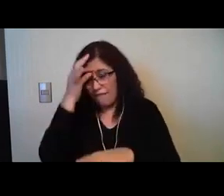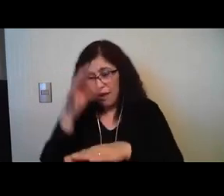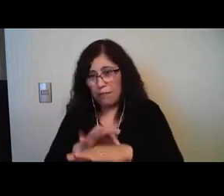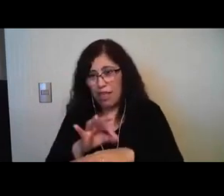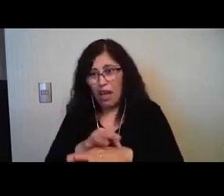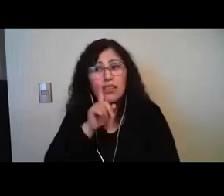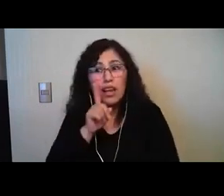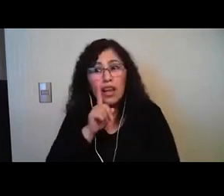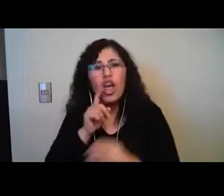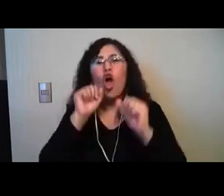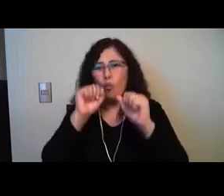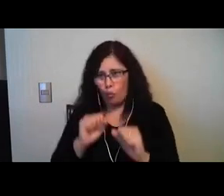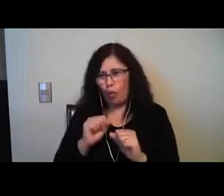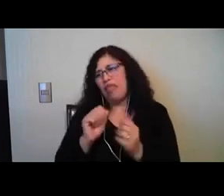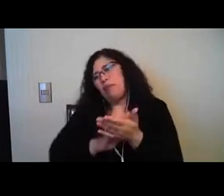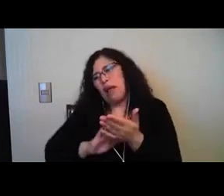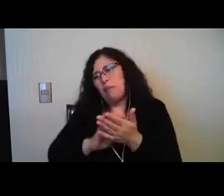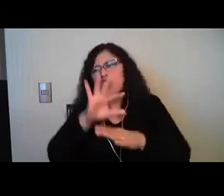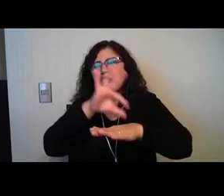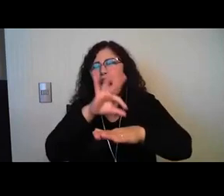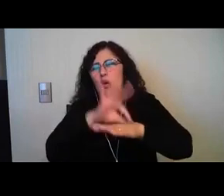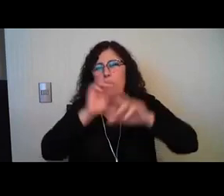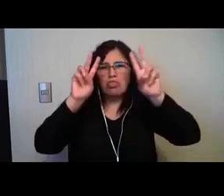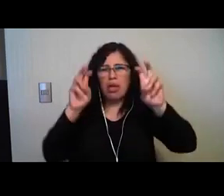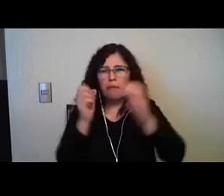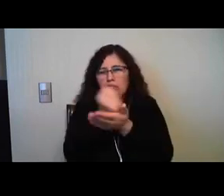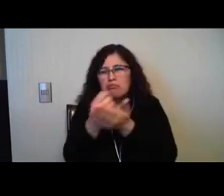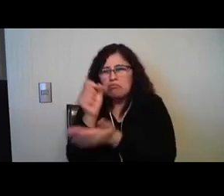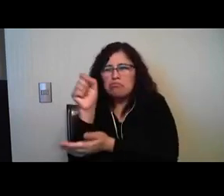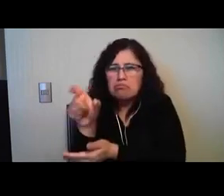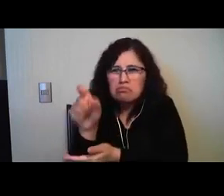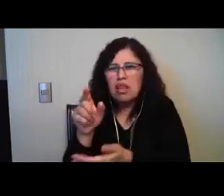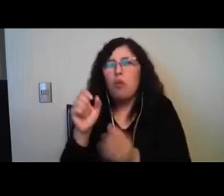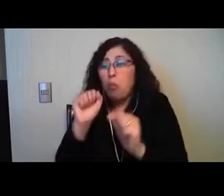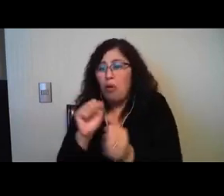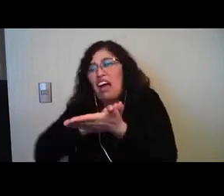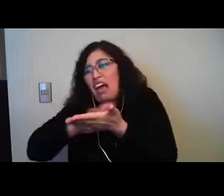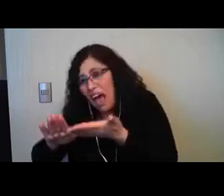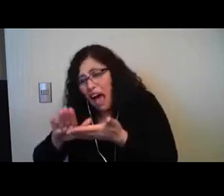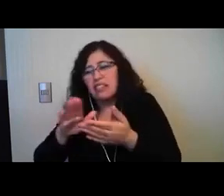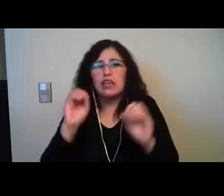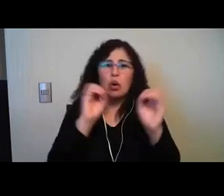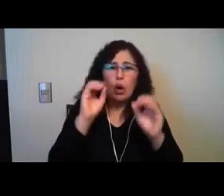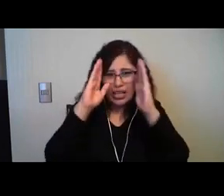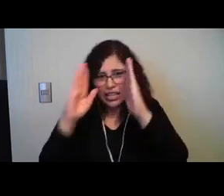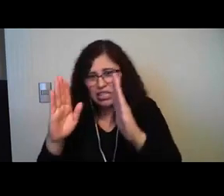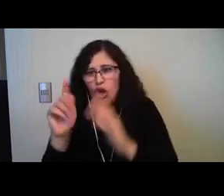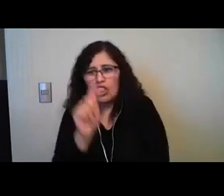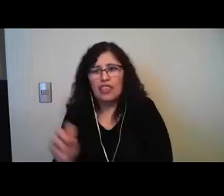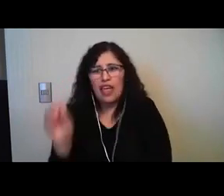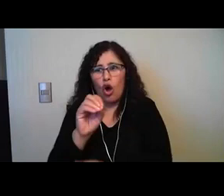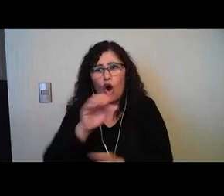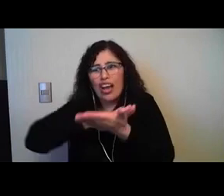enfermedad. Prestaciones de tipo médica, farmacológica y algunas atenciones de terapia ocupacional,